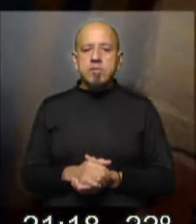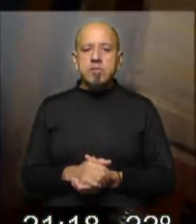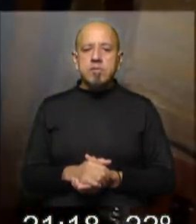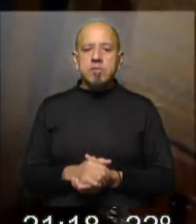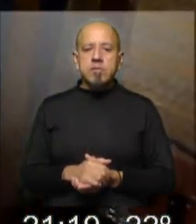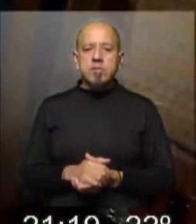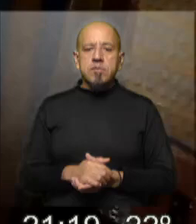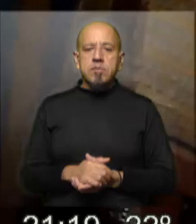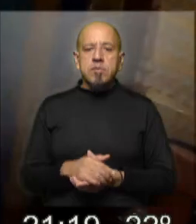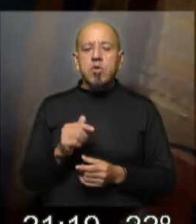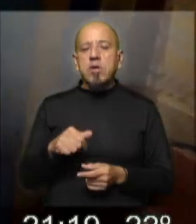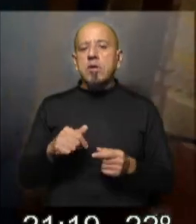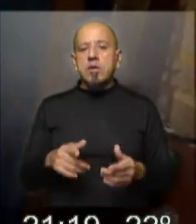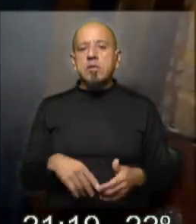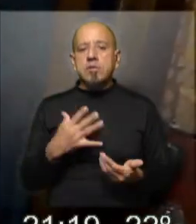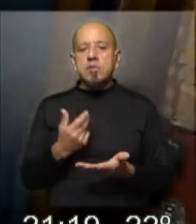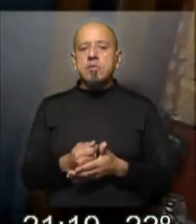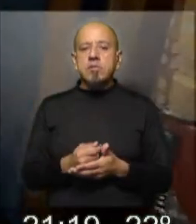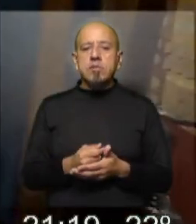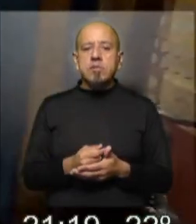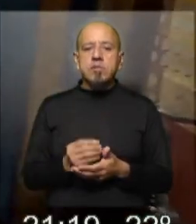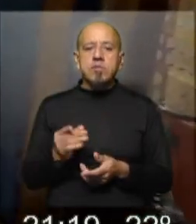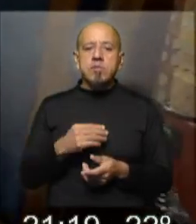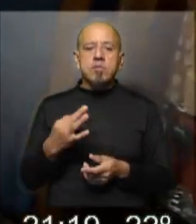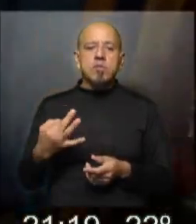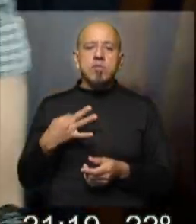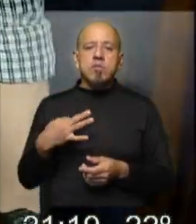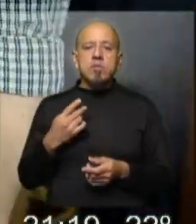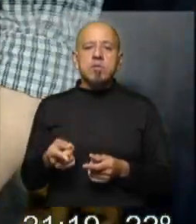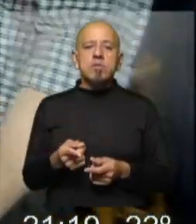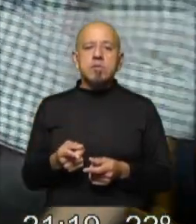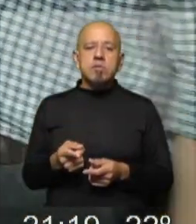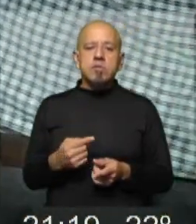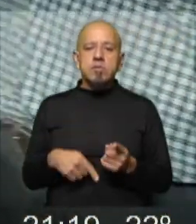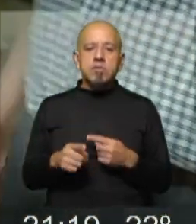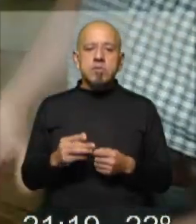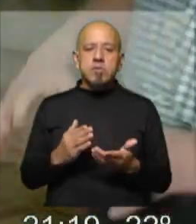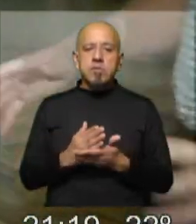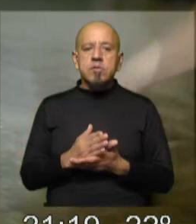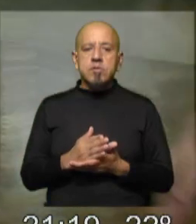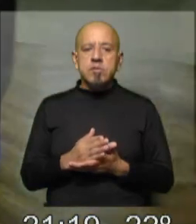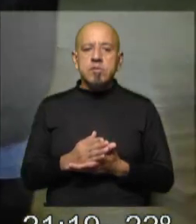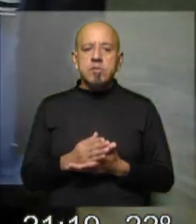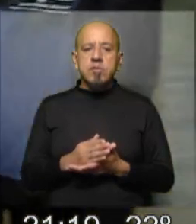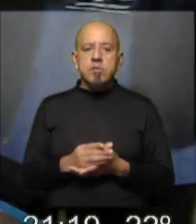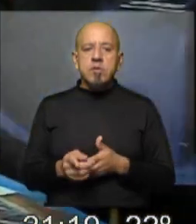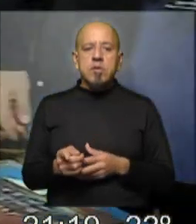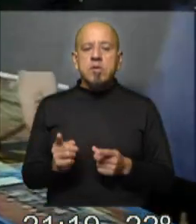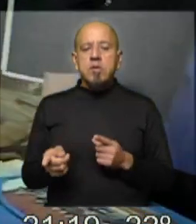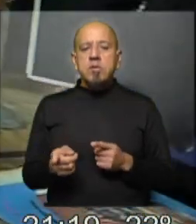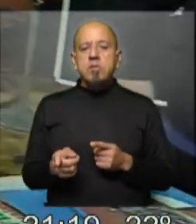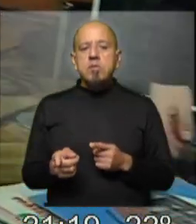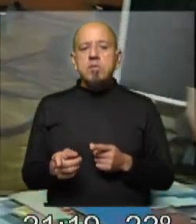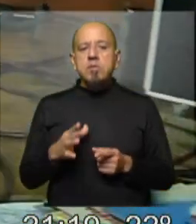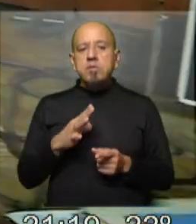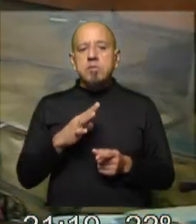¿no? Exactamente, todos los años están grabando constantemente todos los estilos, ¿no? No solo la plena,